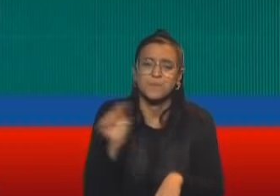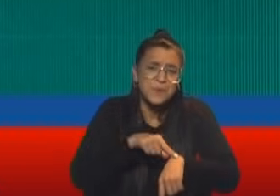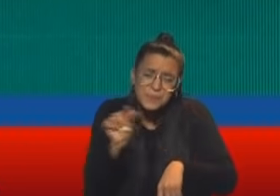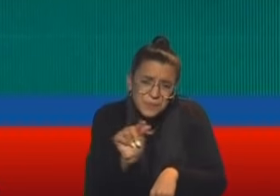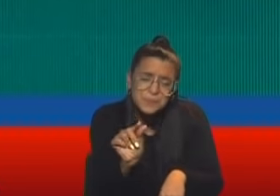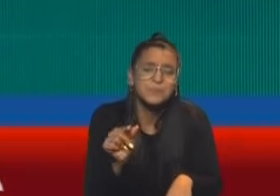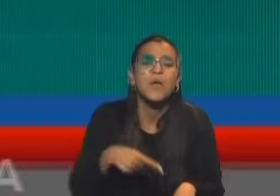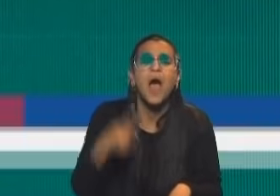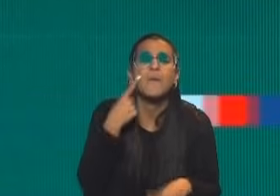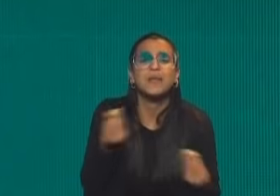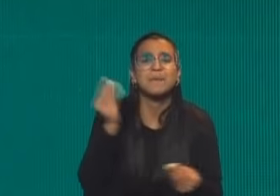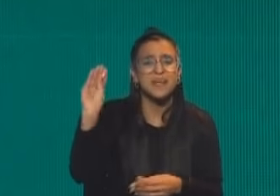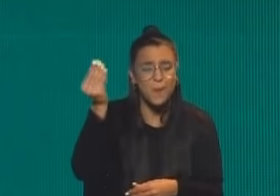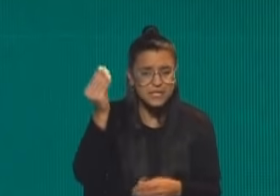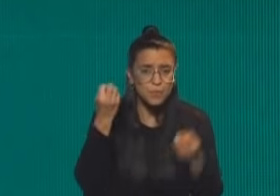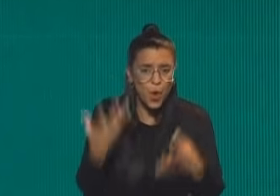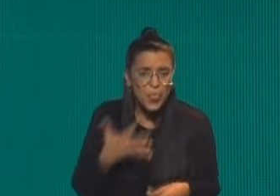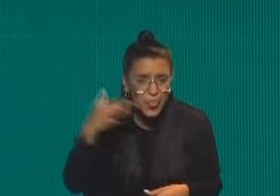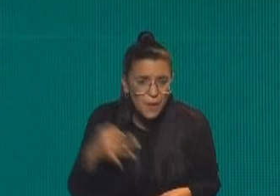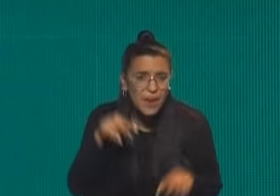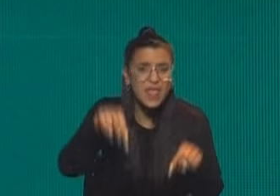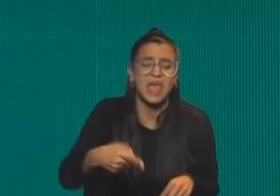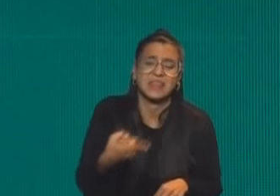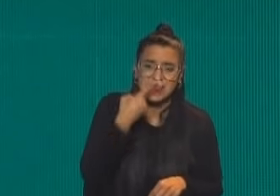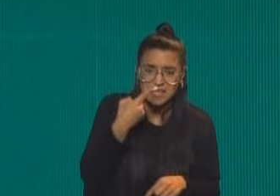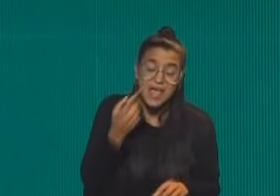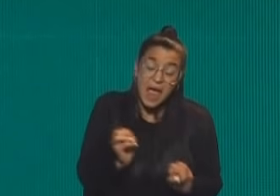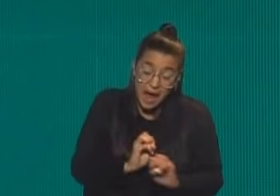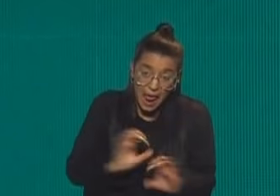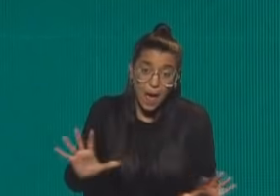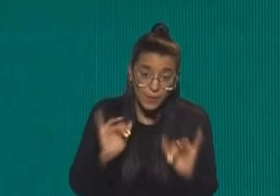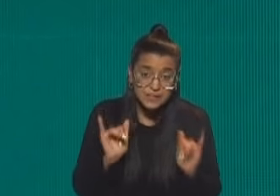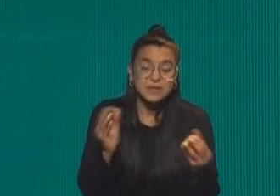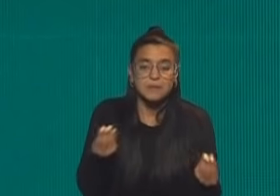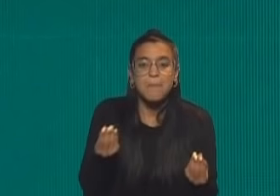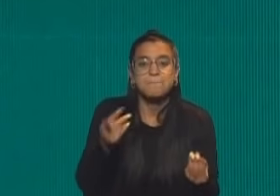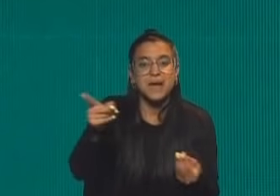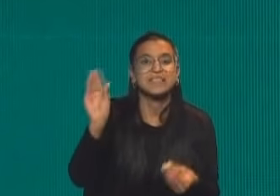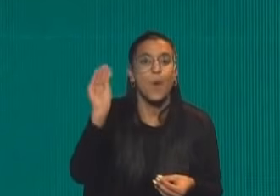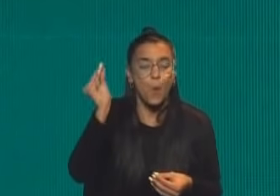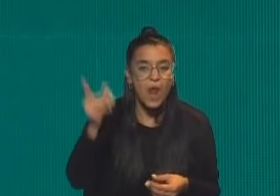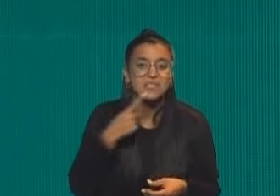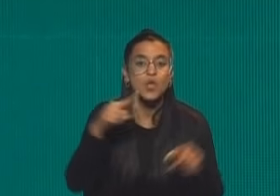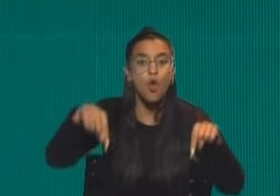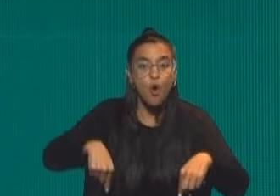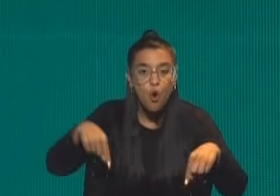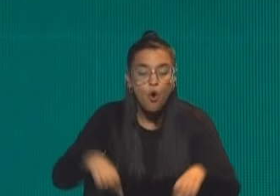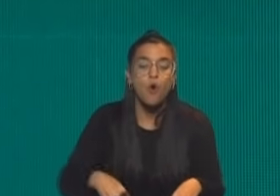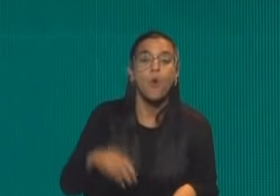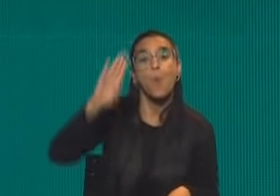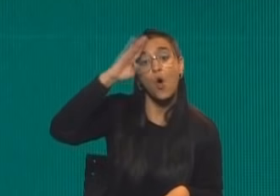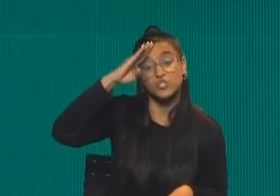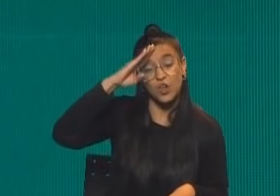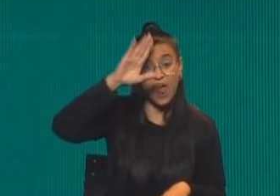minutos, vamos a ver lo que pasa en Brasil, porque la verdad que es interesante, es grave, por supuesto, lo que está pasando allí en Brasil. Hoy Jair